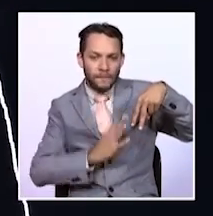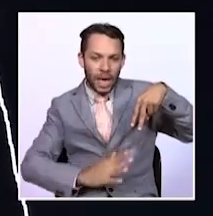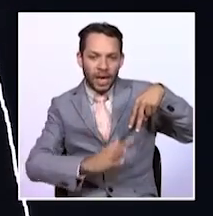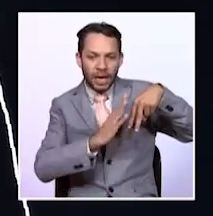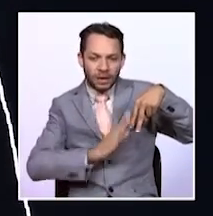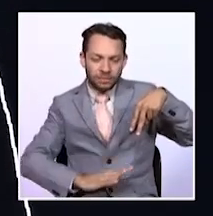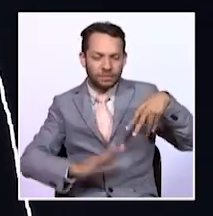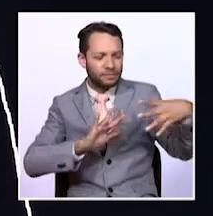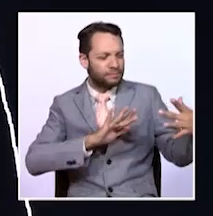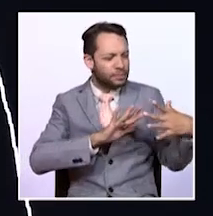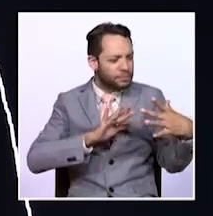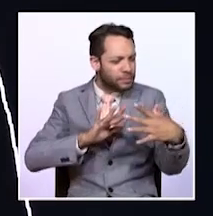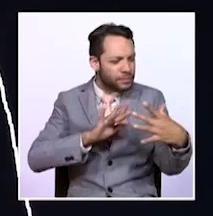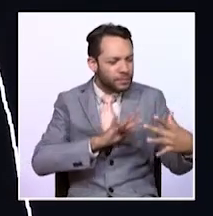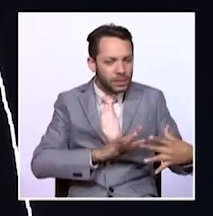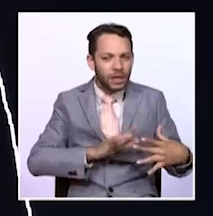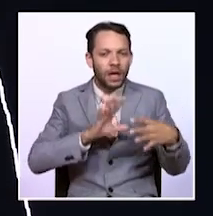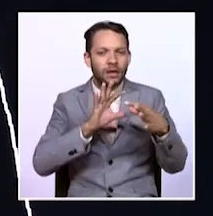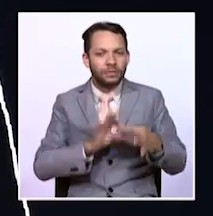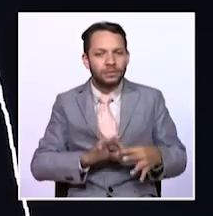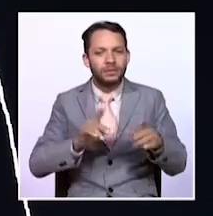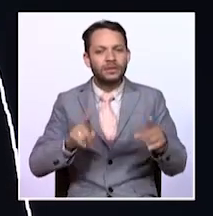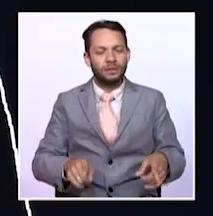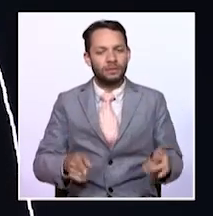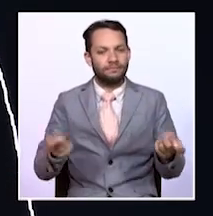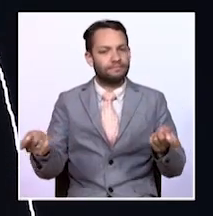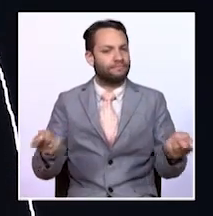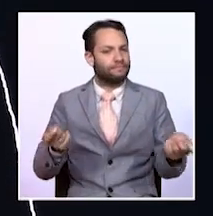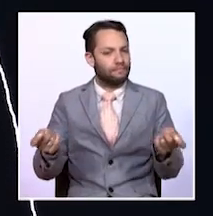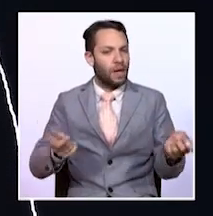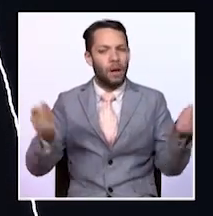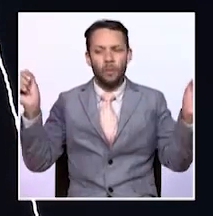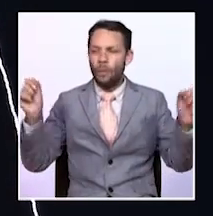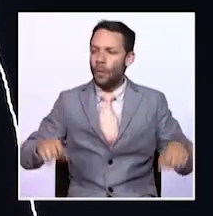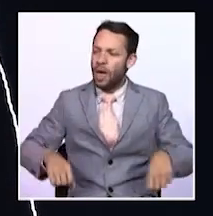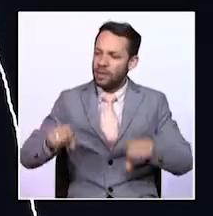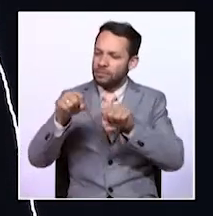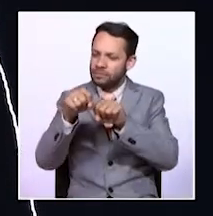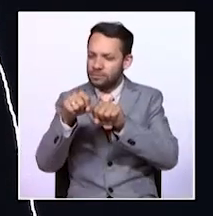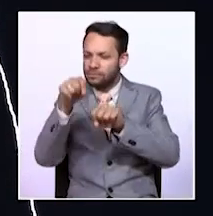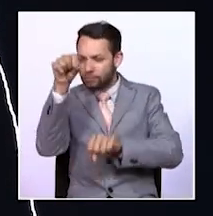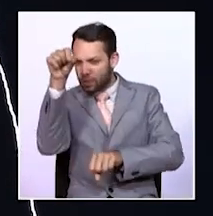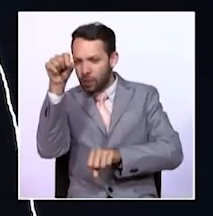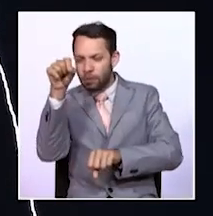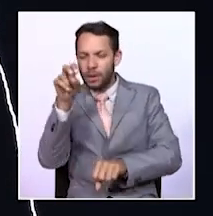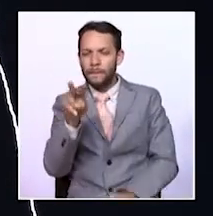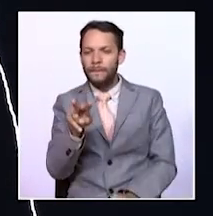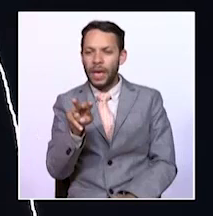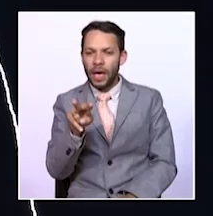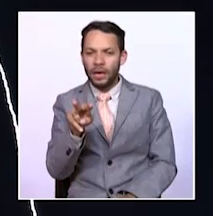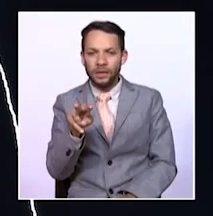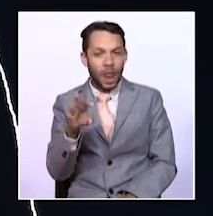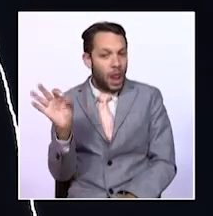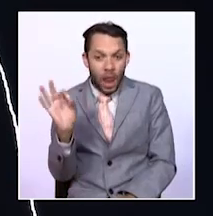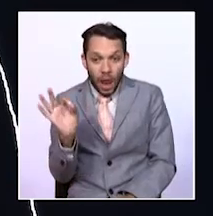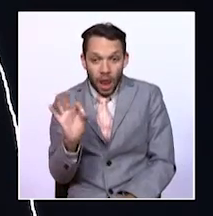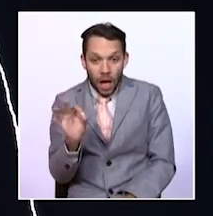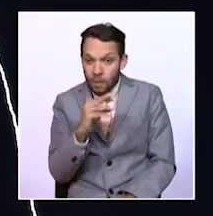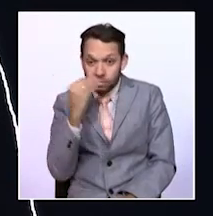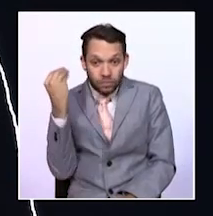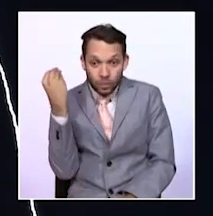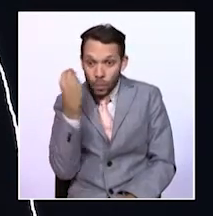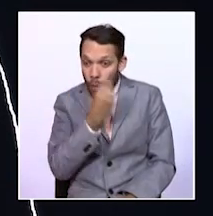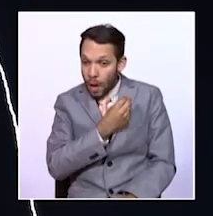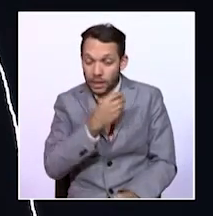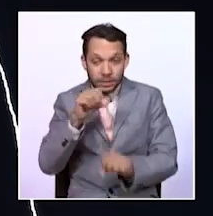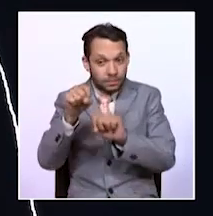que ver que los vasos se puedan visualizar, porque cuando no vemos visualización